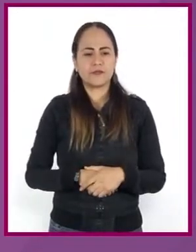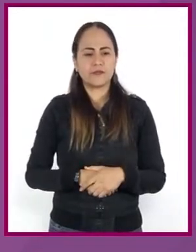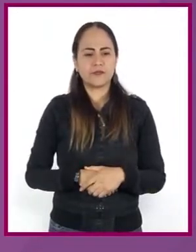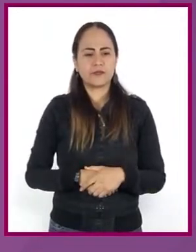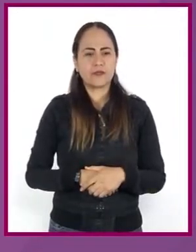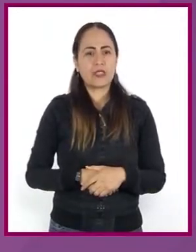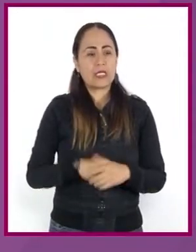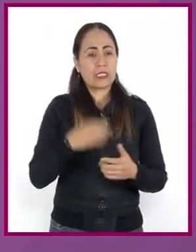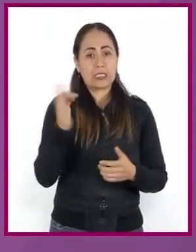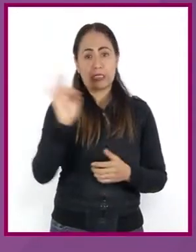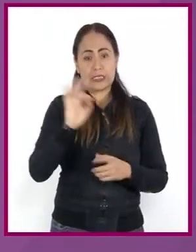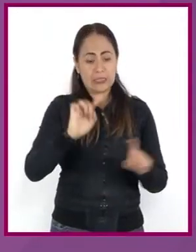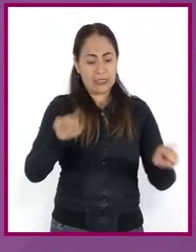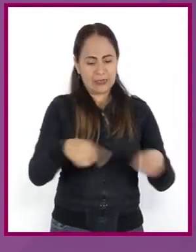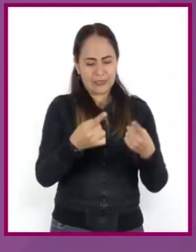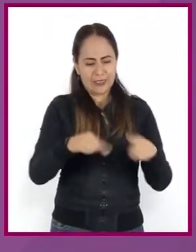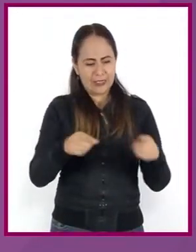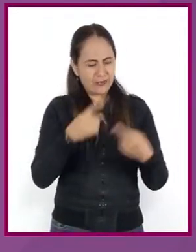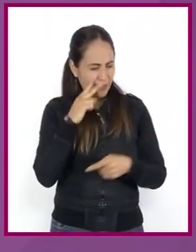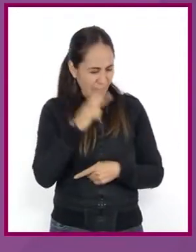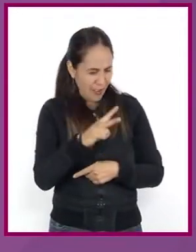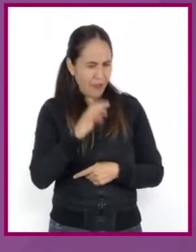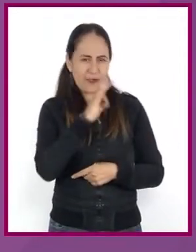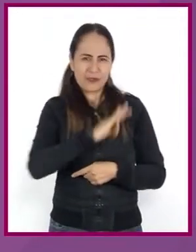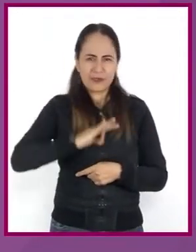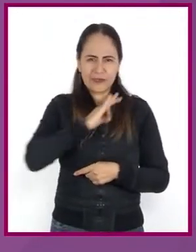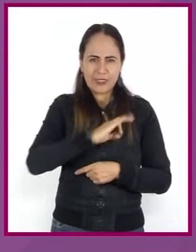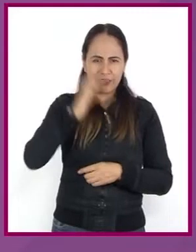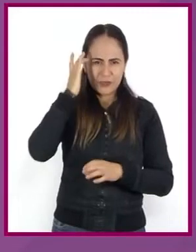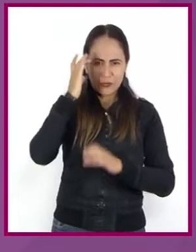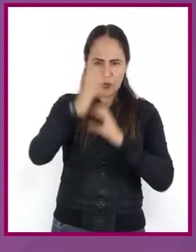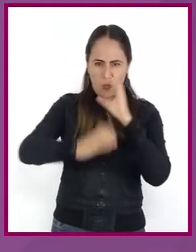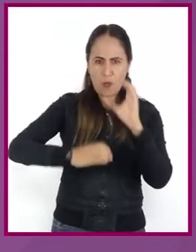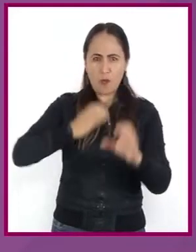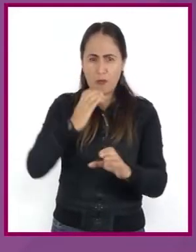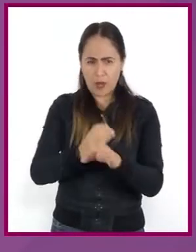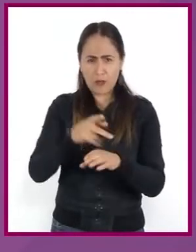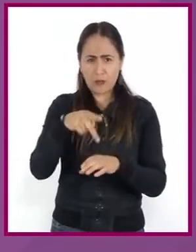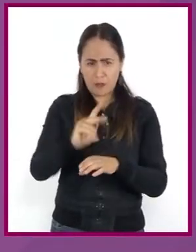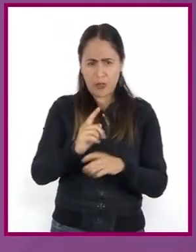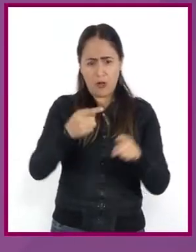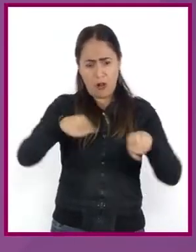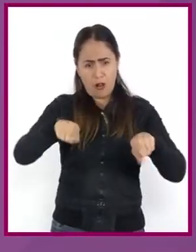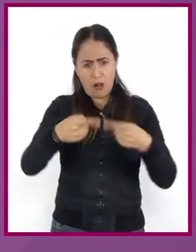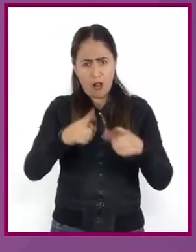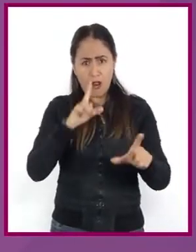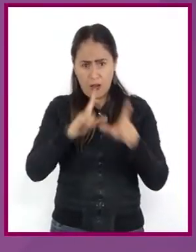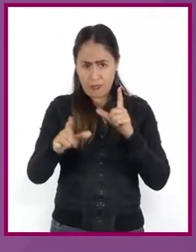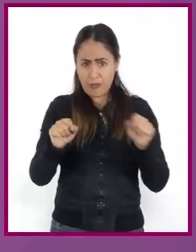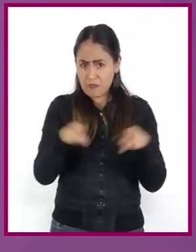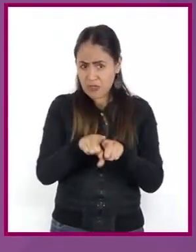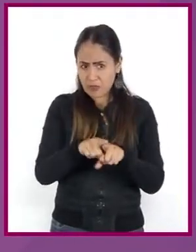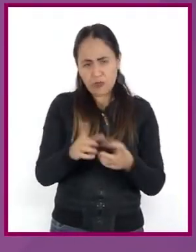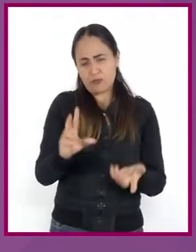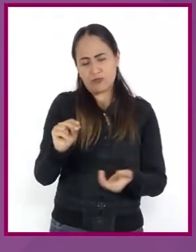piden una canción, pueden buscar feliz cumpleaños, pero no todas pueden decir lo mismo.